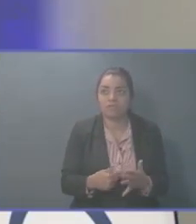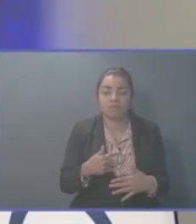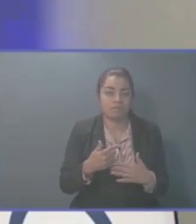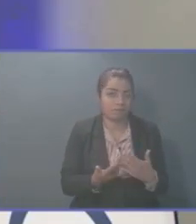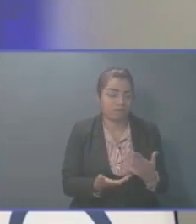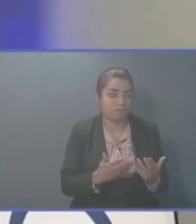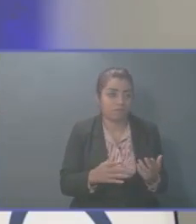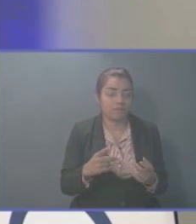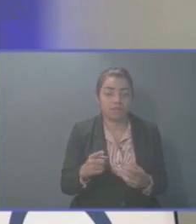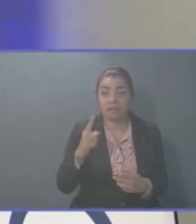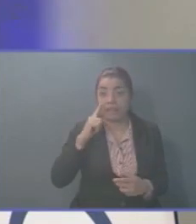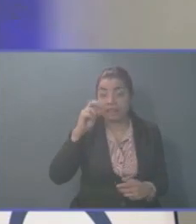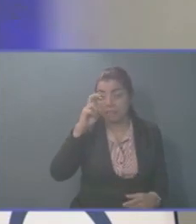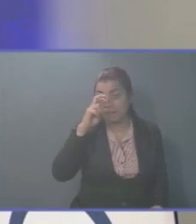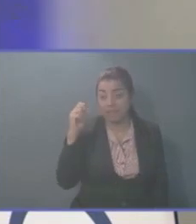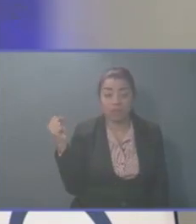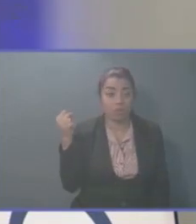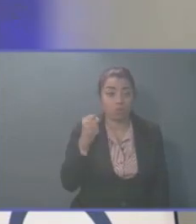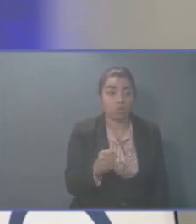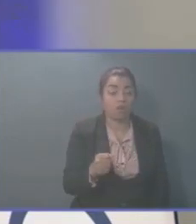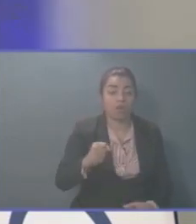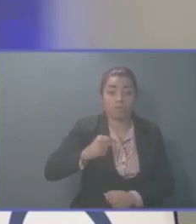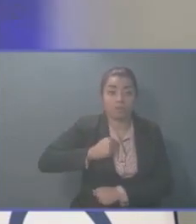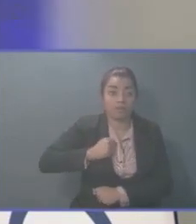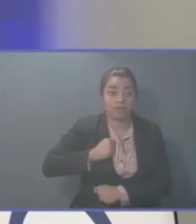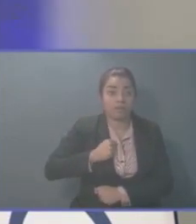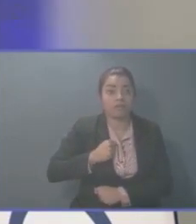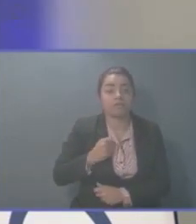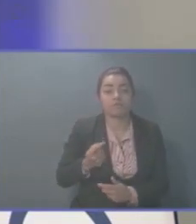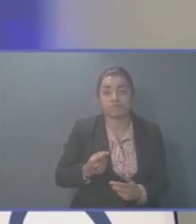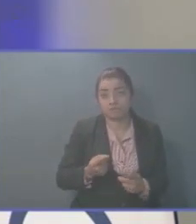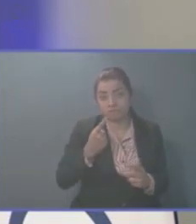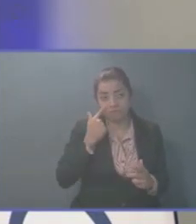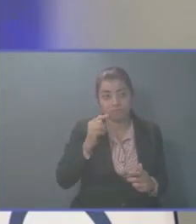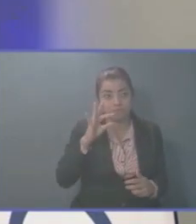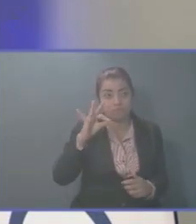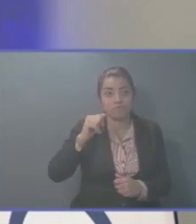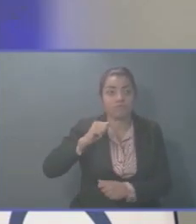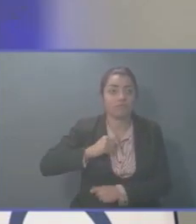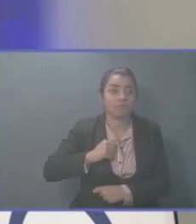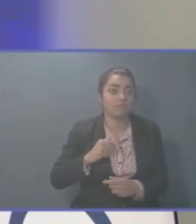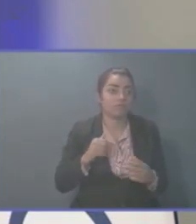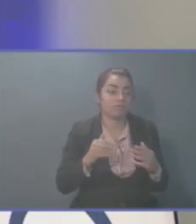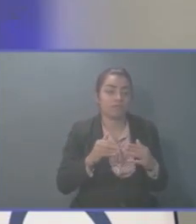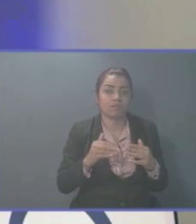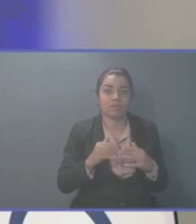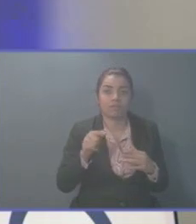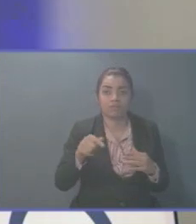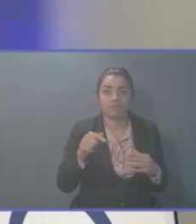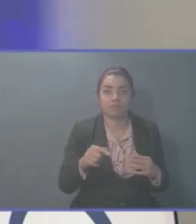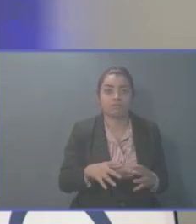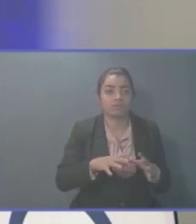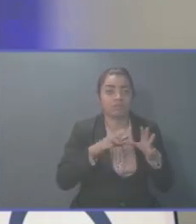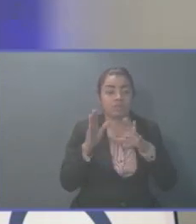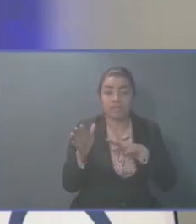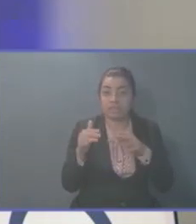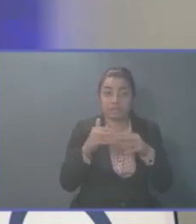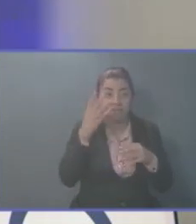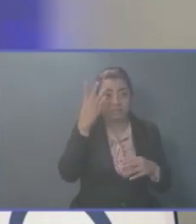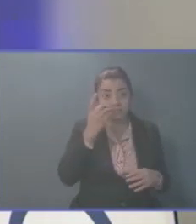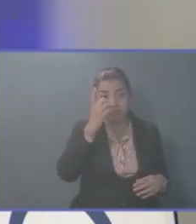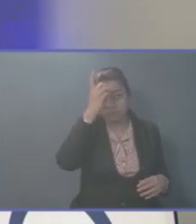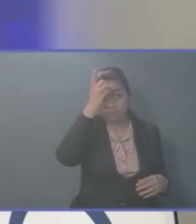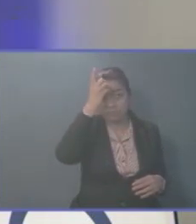la dictadura militar, y ver a una fuerza armada como se evidenció el día domingo